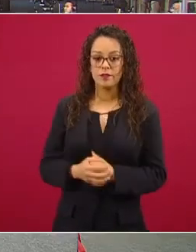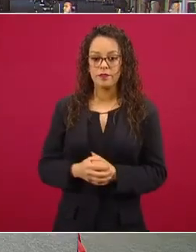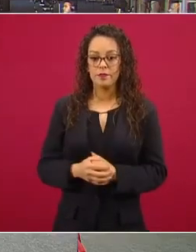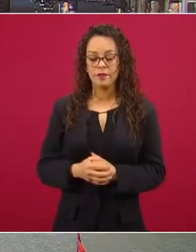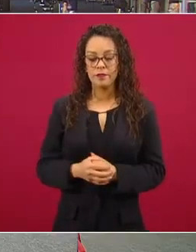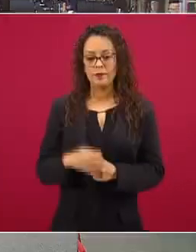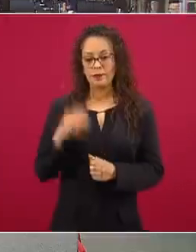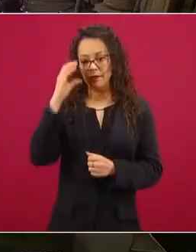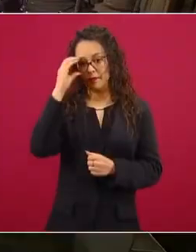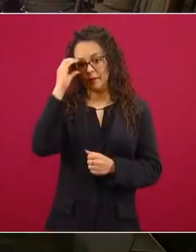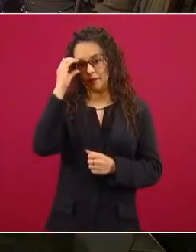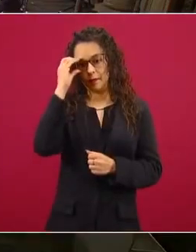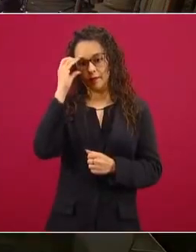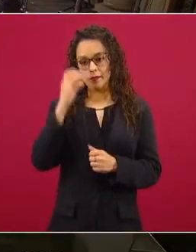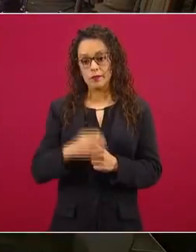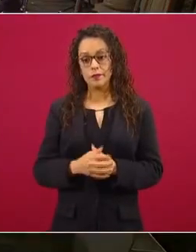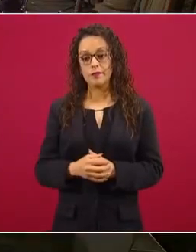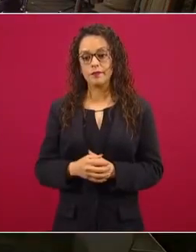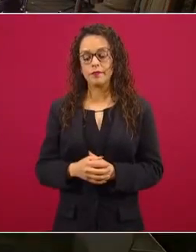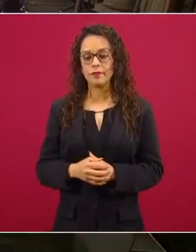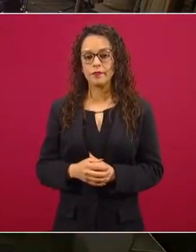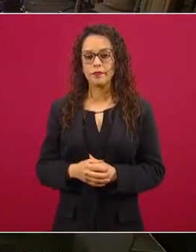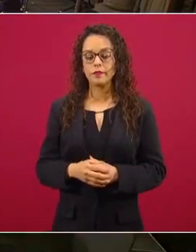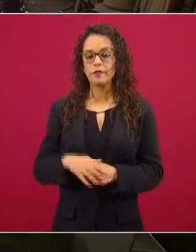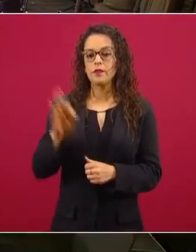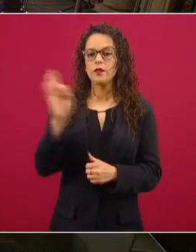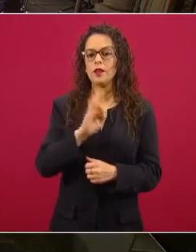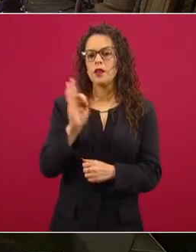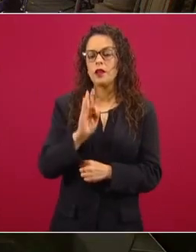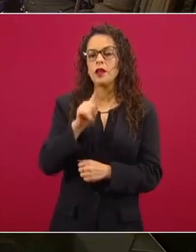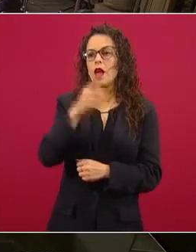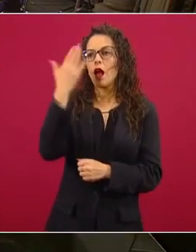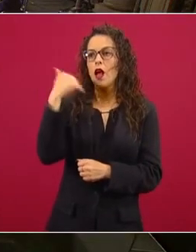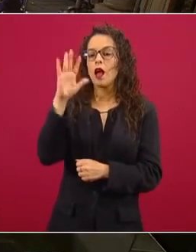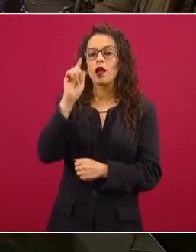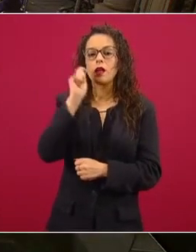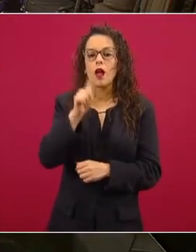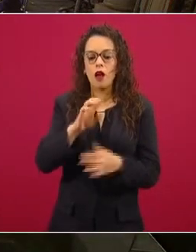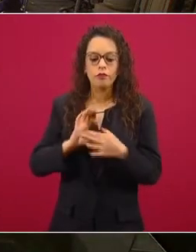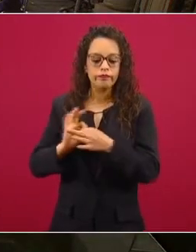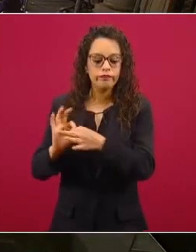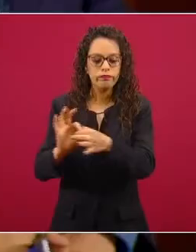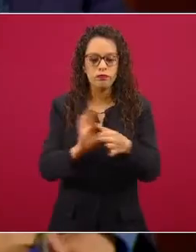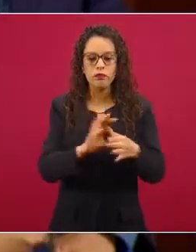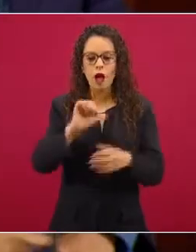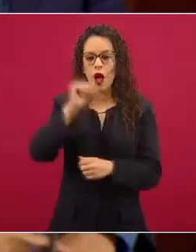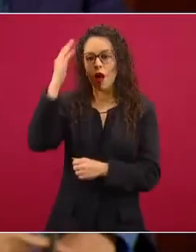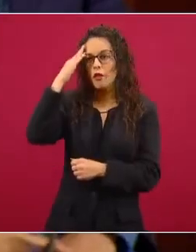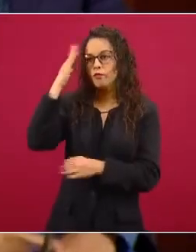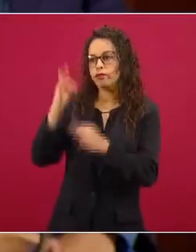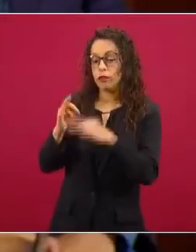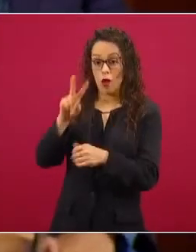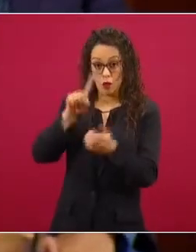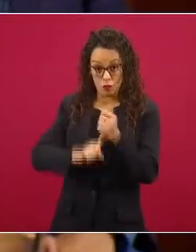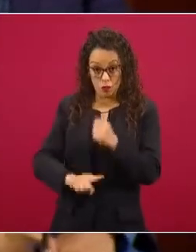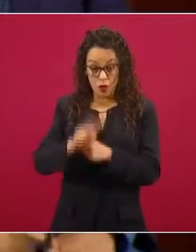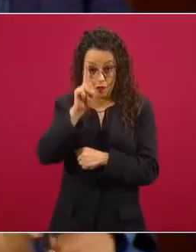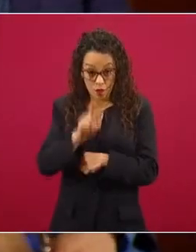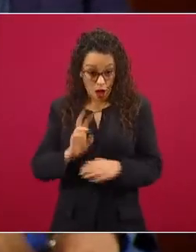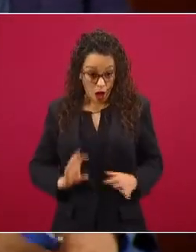existen fueron quizás cercanos por la cadena de mando que hay, no porque sean estén involucrados. O